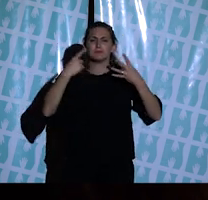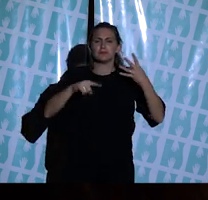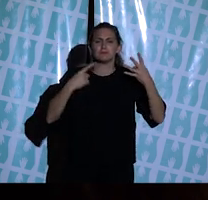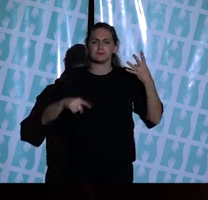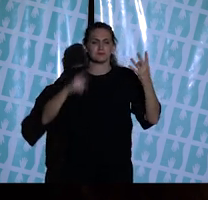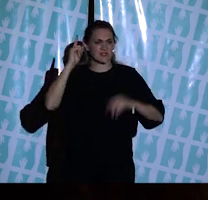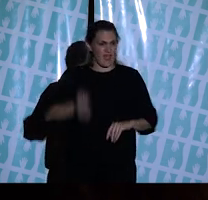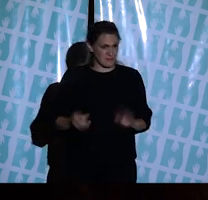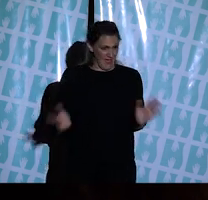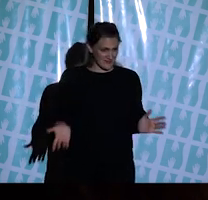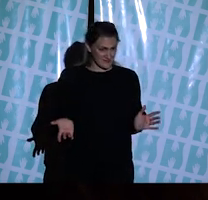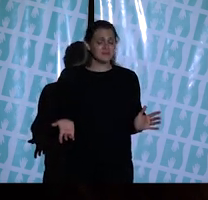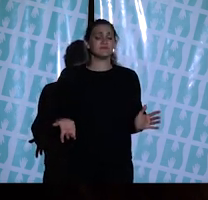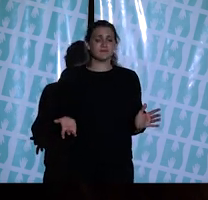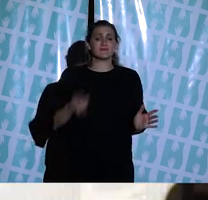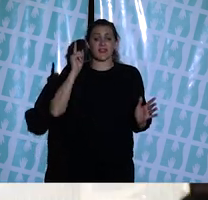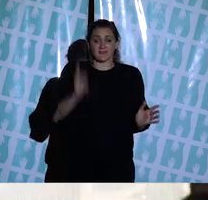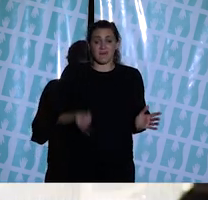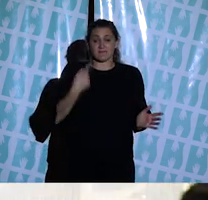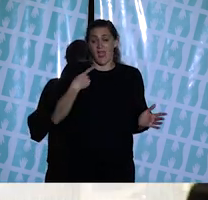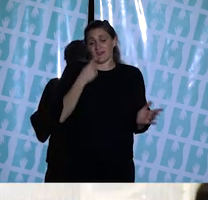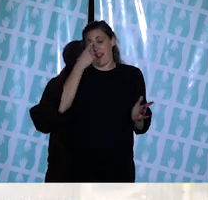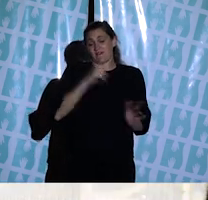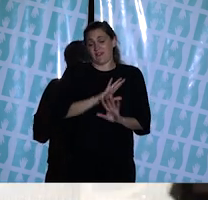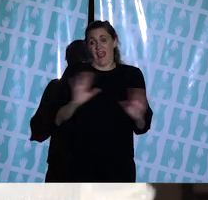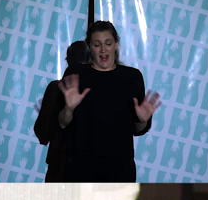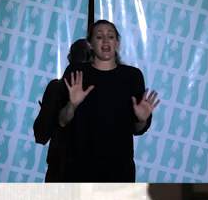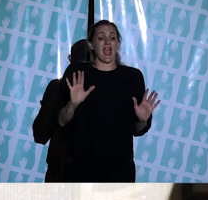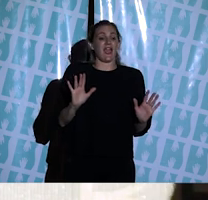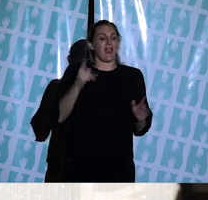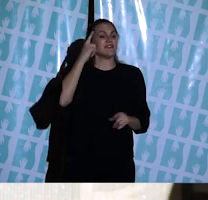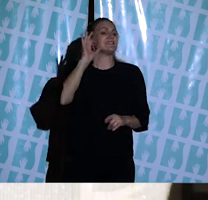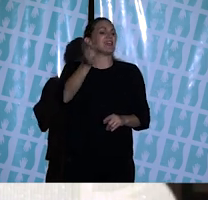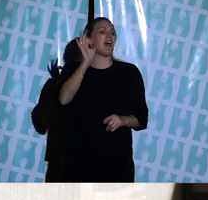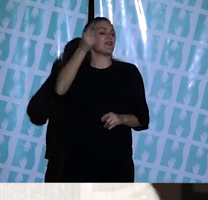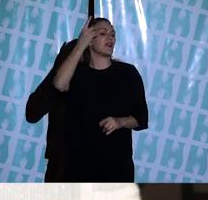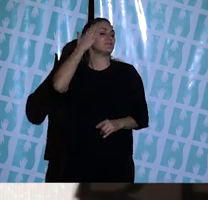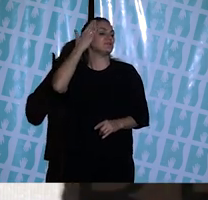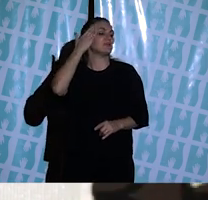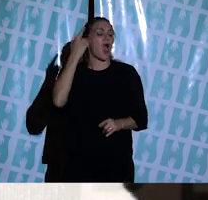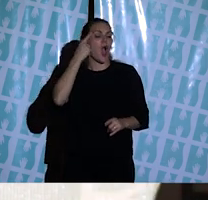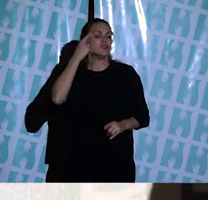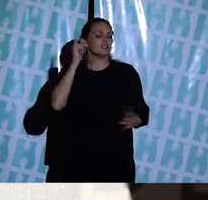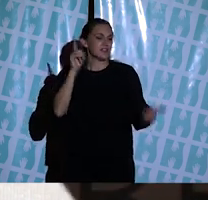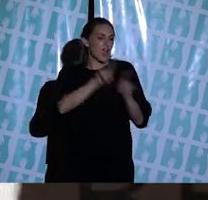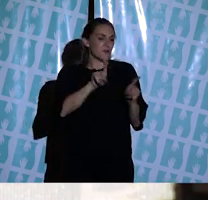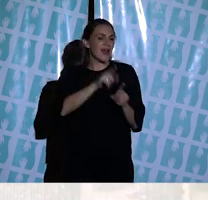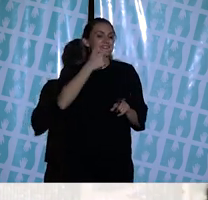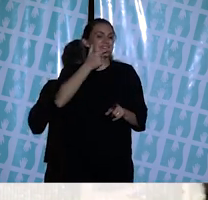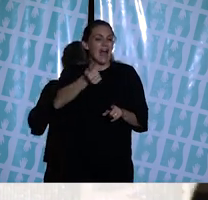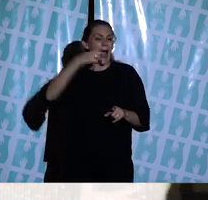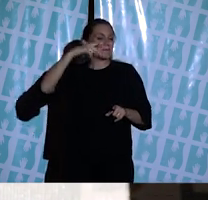del final, que tiene que ver con el sapiens sapiens. Esa conciencia de poder darnos cuenta quién es el otro, nuestra